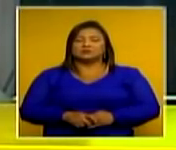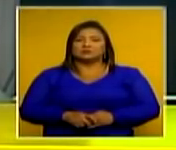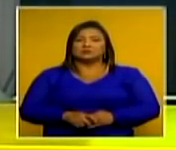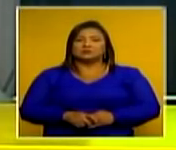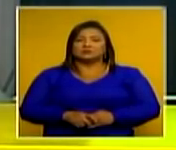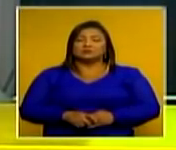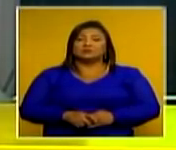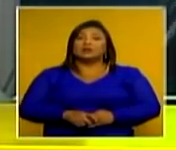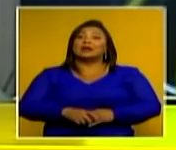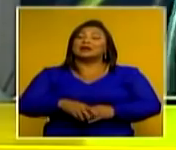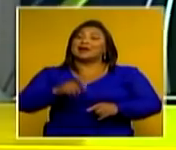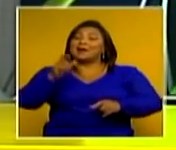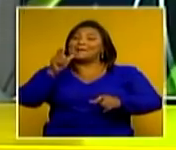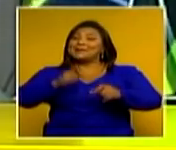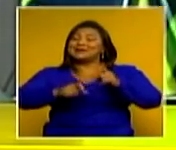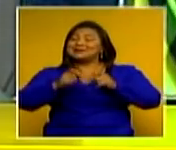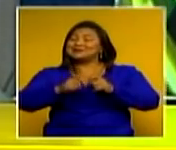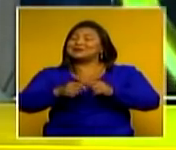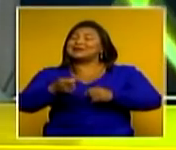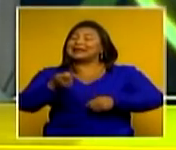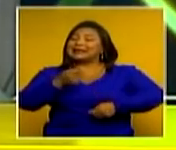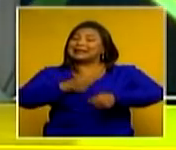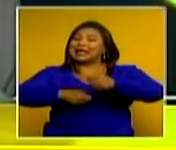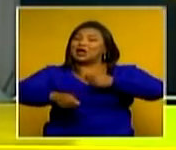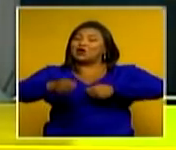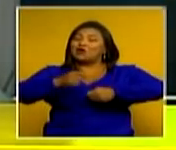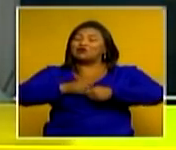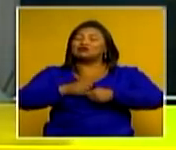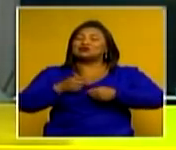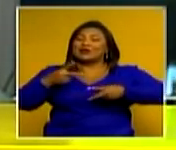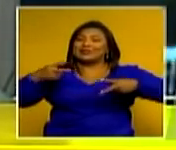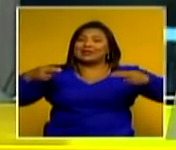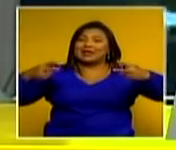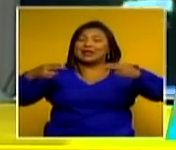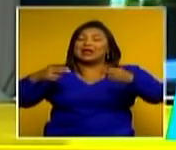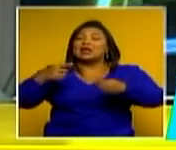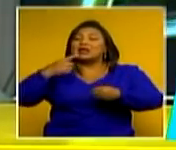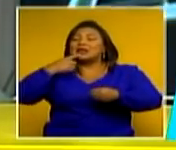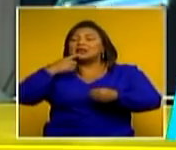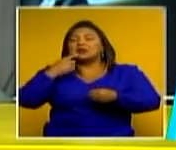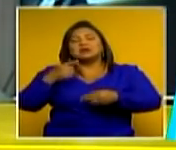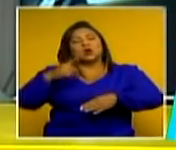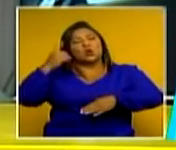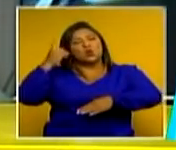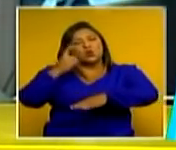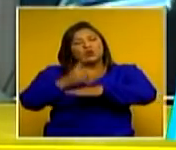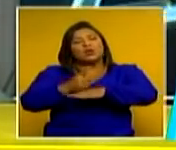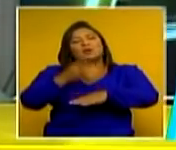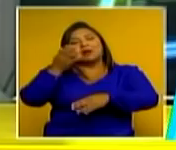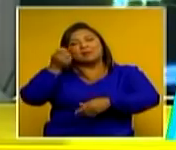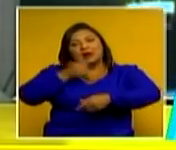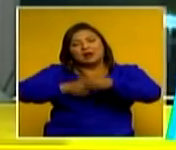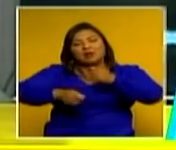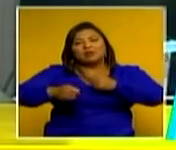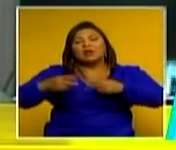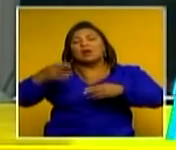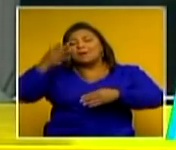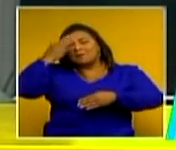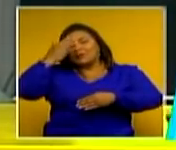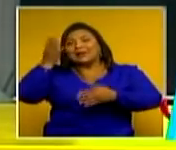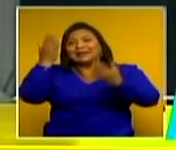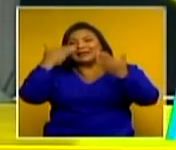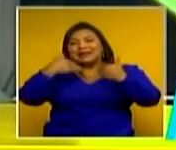los comerciantes de cangrejos piden se les dé en un día más para vender sus productos previo a la veda que inicia el 15 de agosto